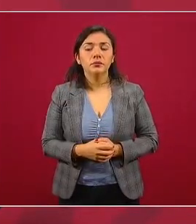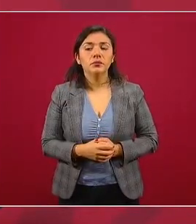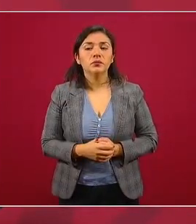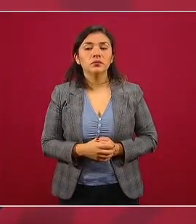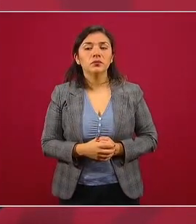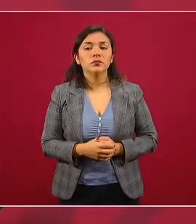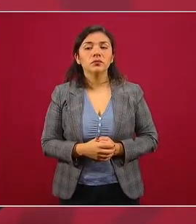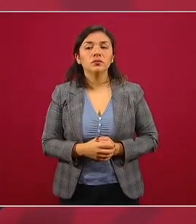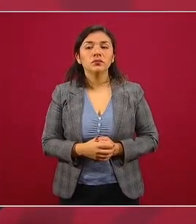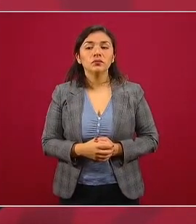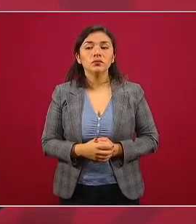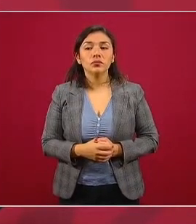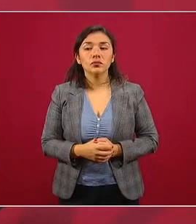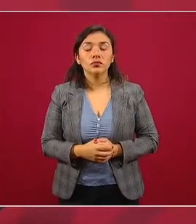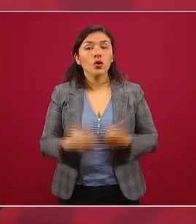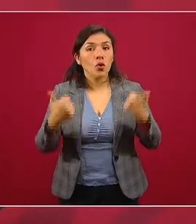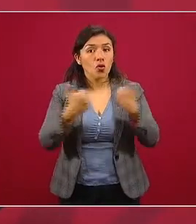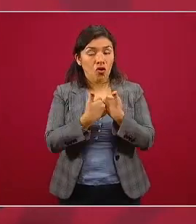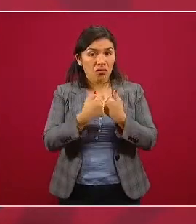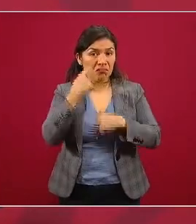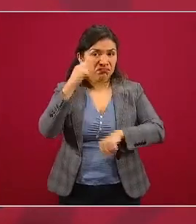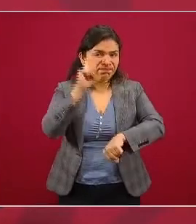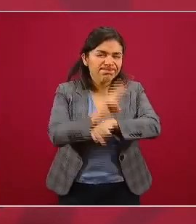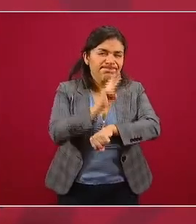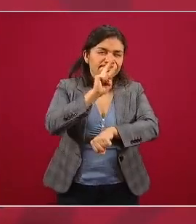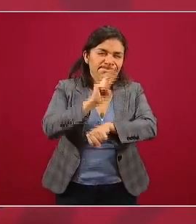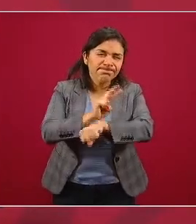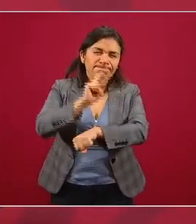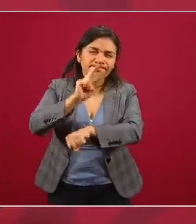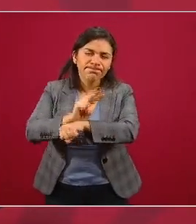y es un seguimiento